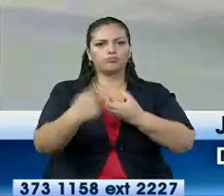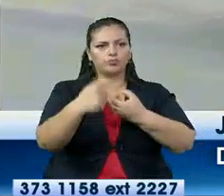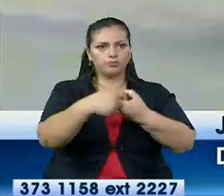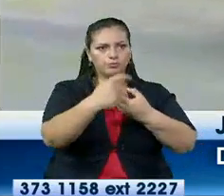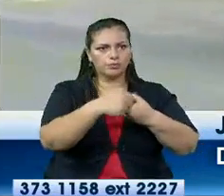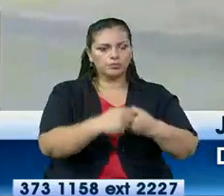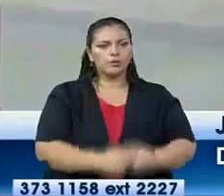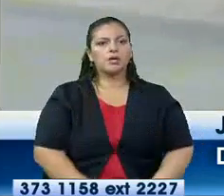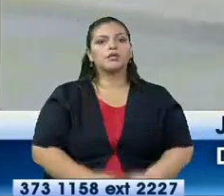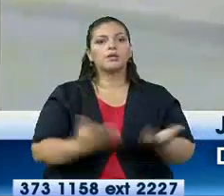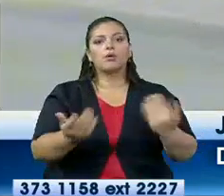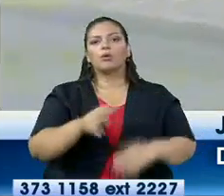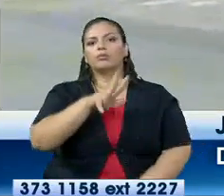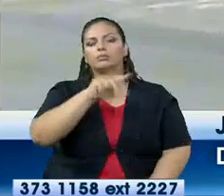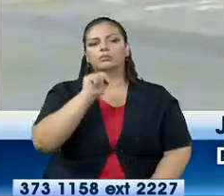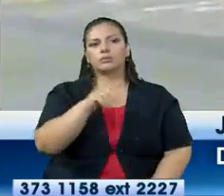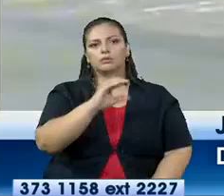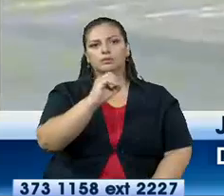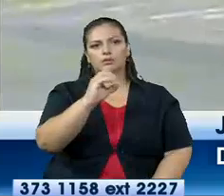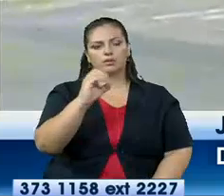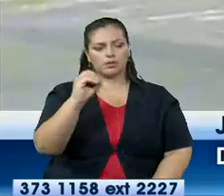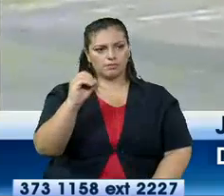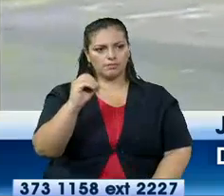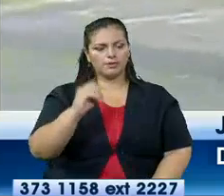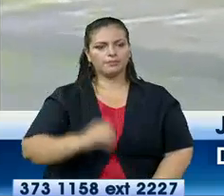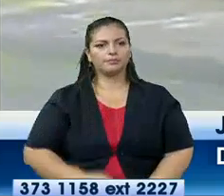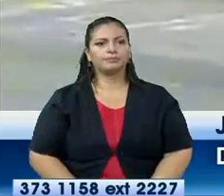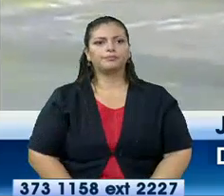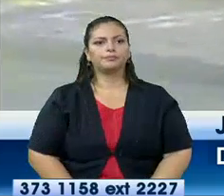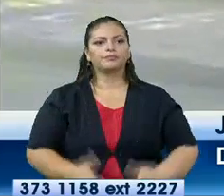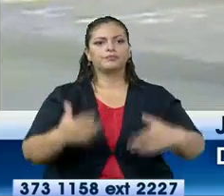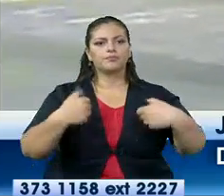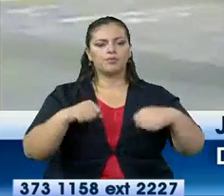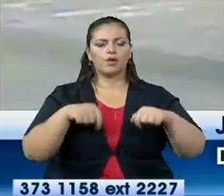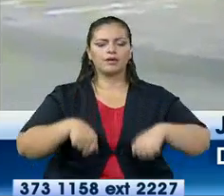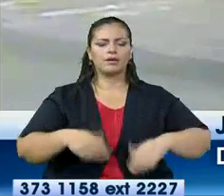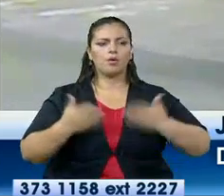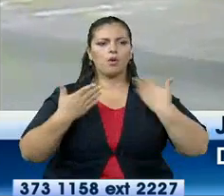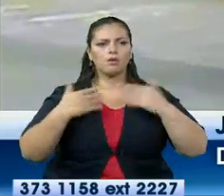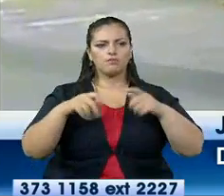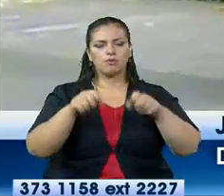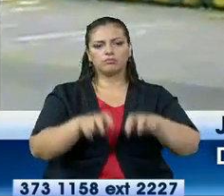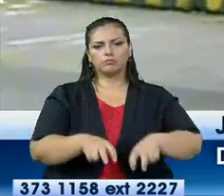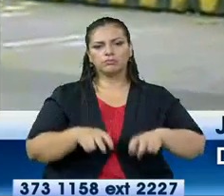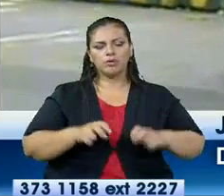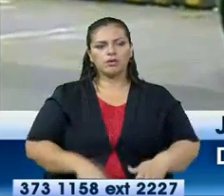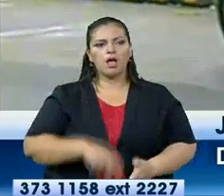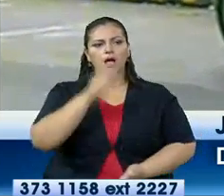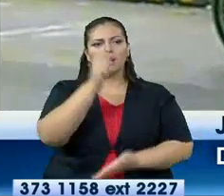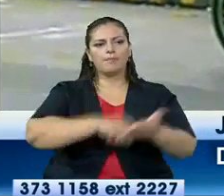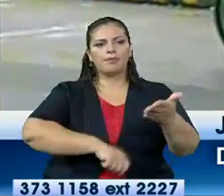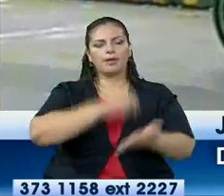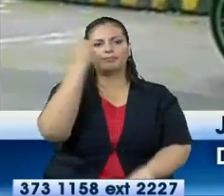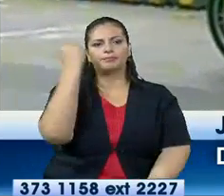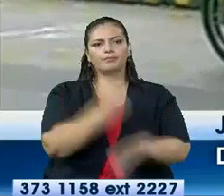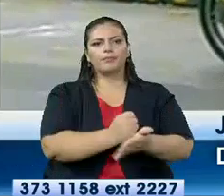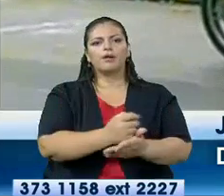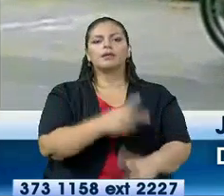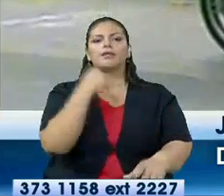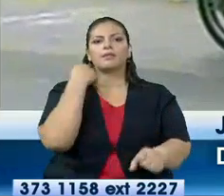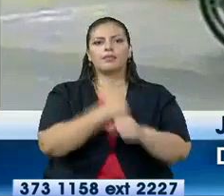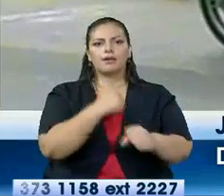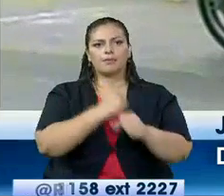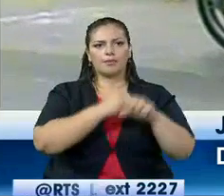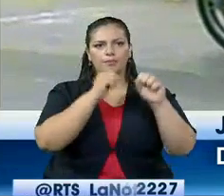deberán estar legalizadas en la ciudad, que son de alrededor de 3.000 en esta ciudad. Y ya empezamos con la constitución